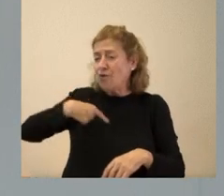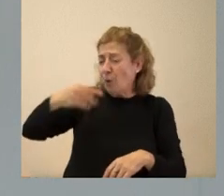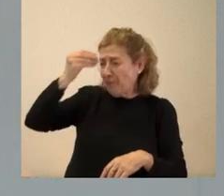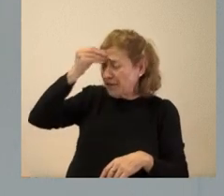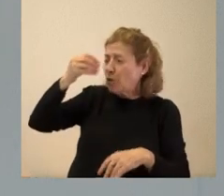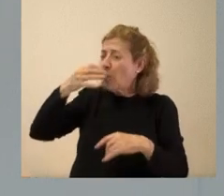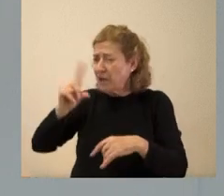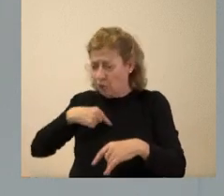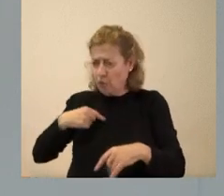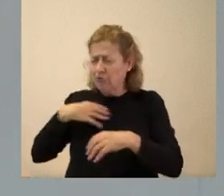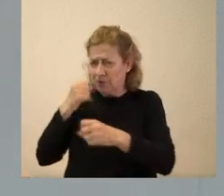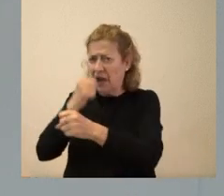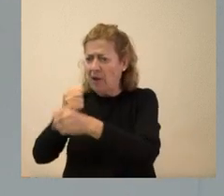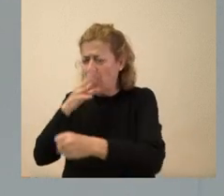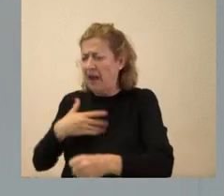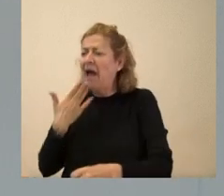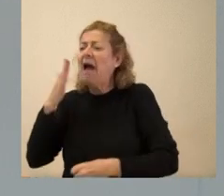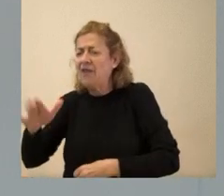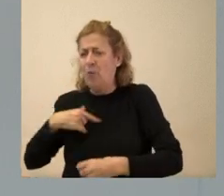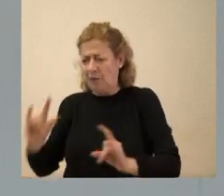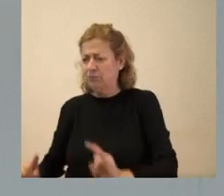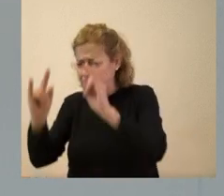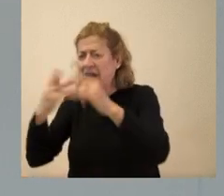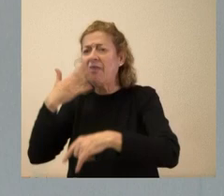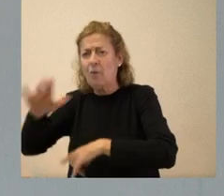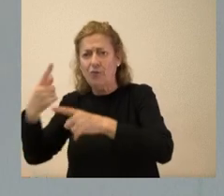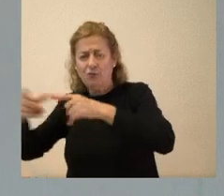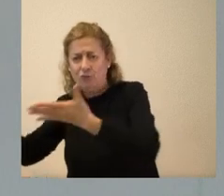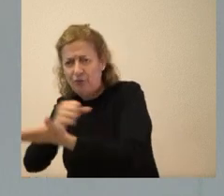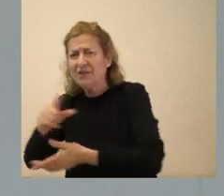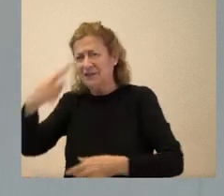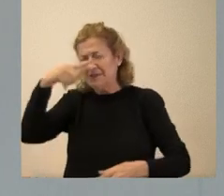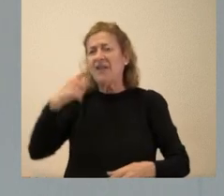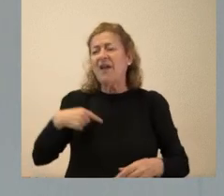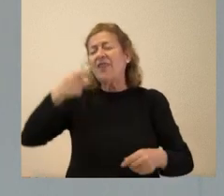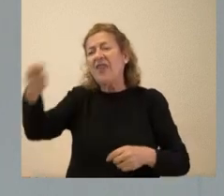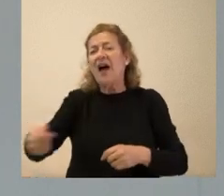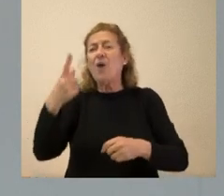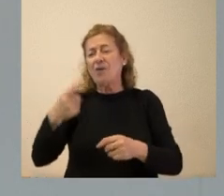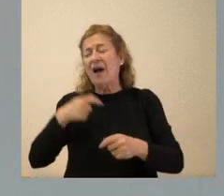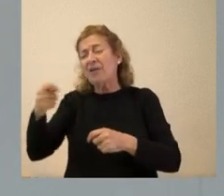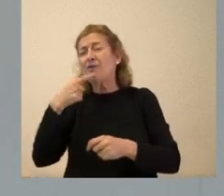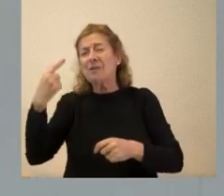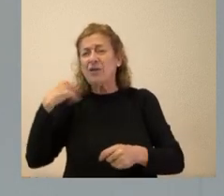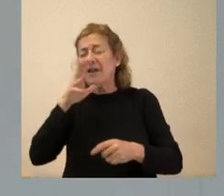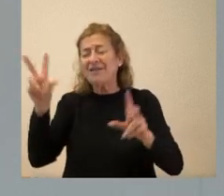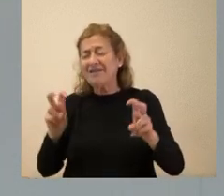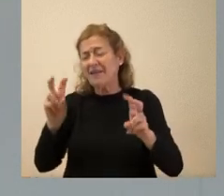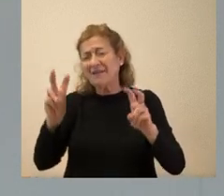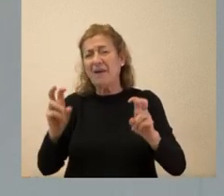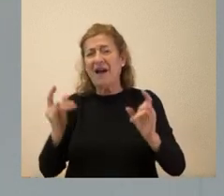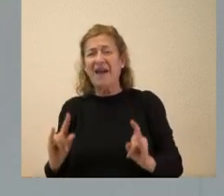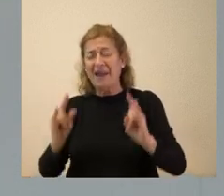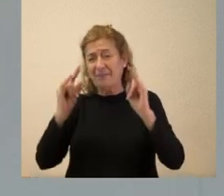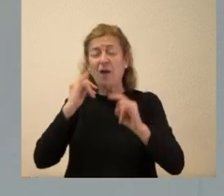estemos trabajando para su adecuada dotación y el otro día recordarán ustedes que dimos una aportación adicional para todo lo que era el tema eléctrico de una de las empresas